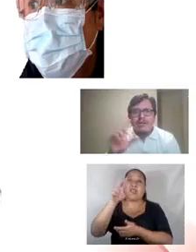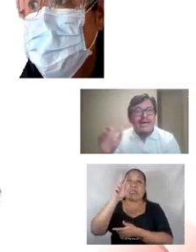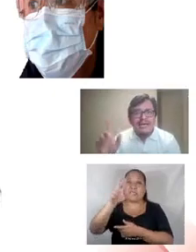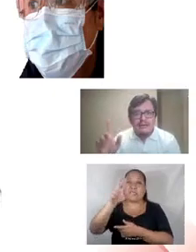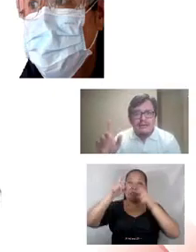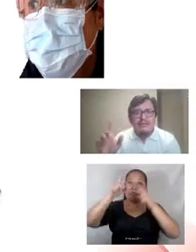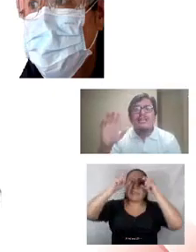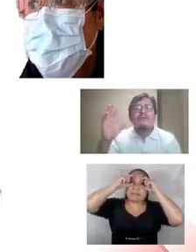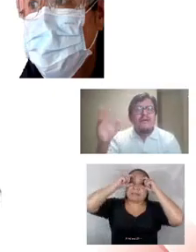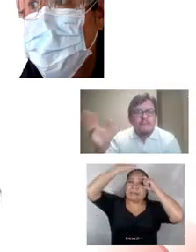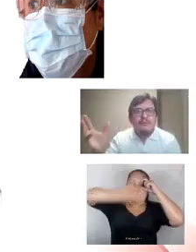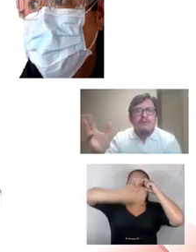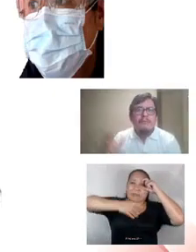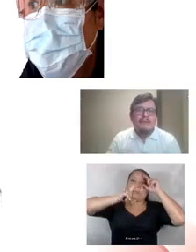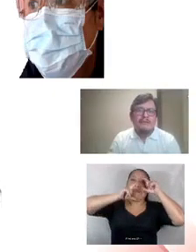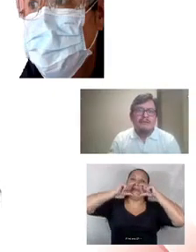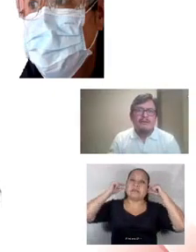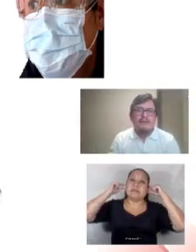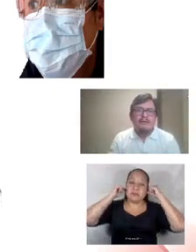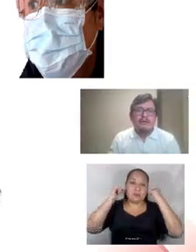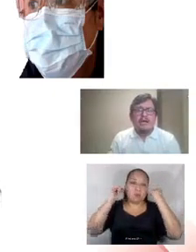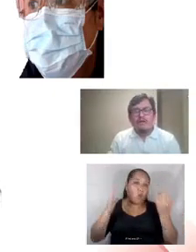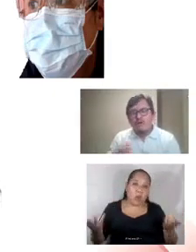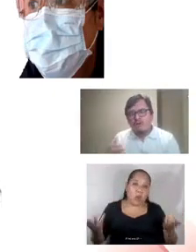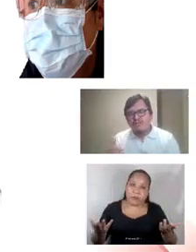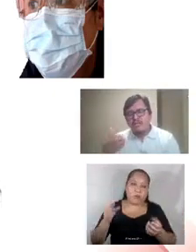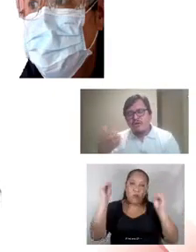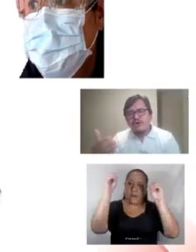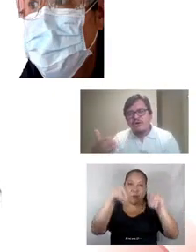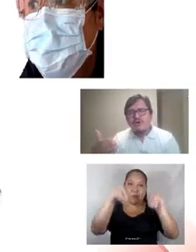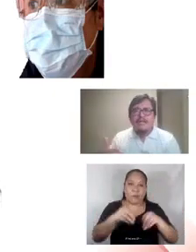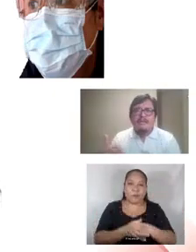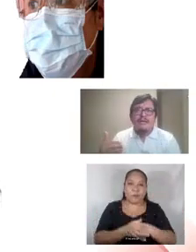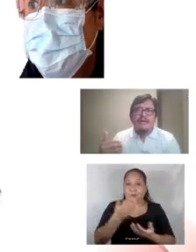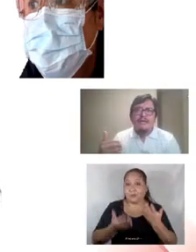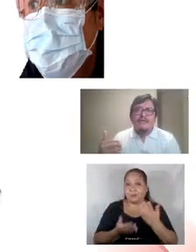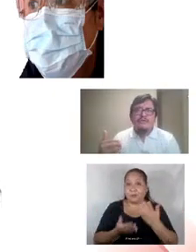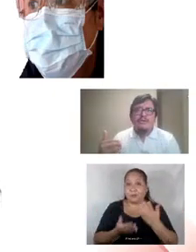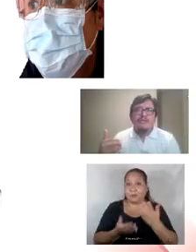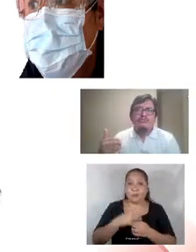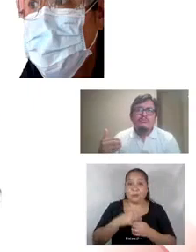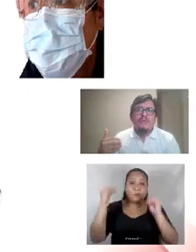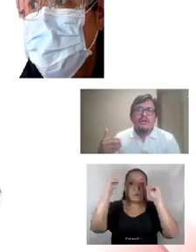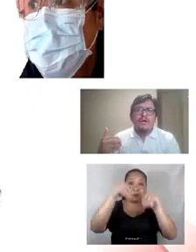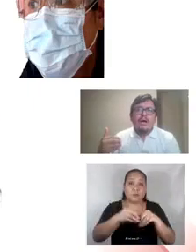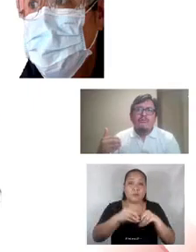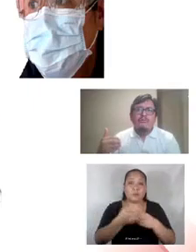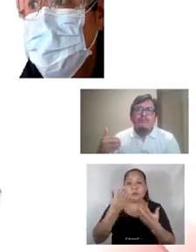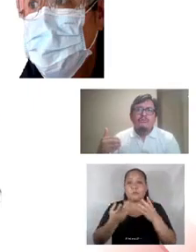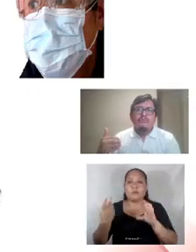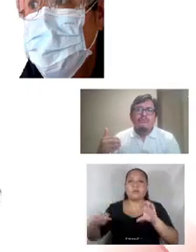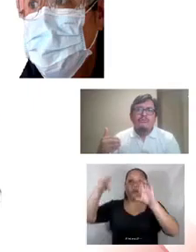vez. No la hay, ni la va a haber probablemente. A lo mejor se logró para el tema de subir a un